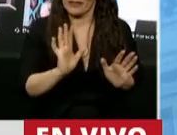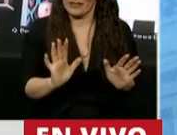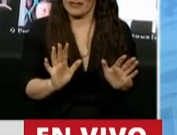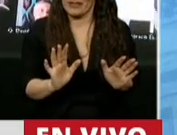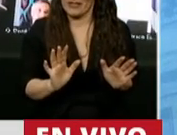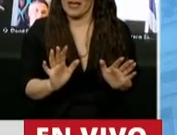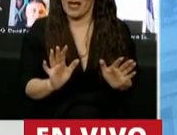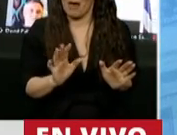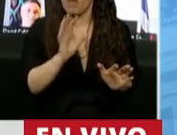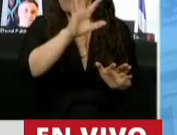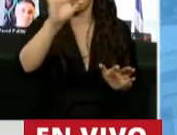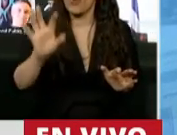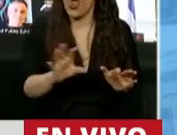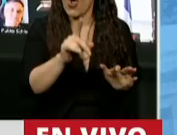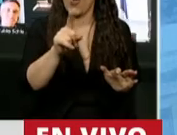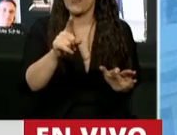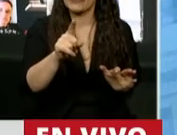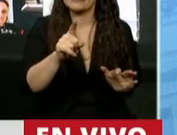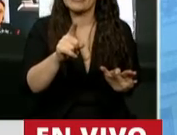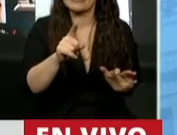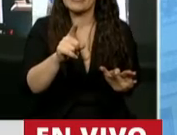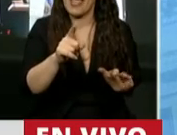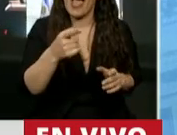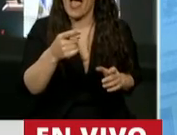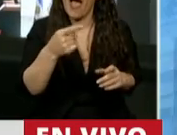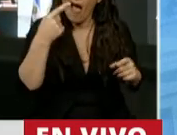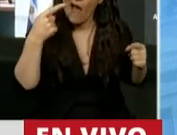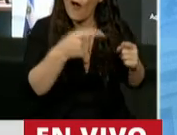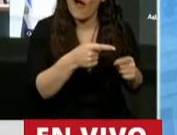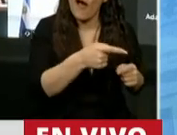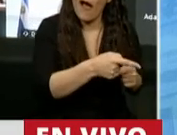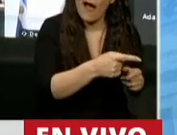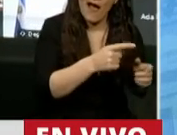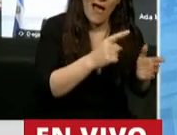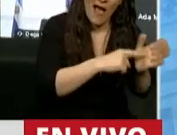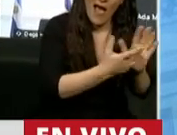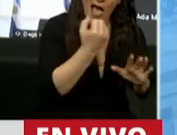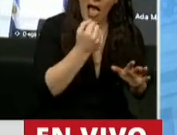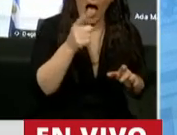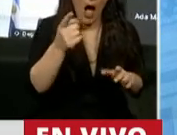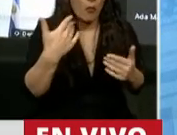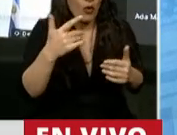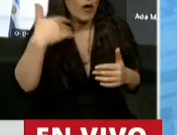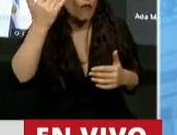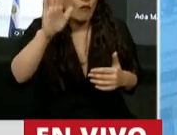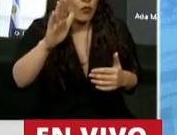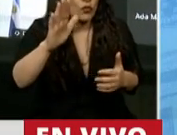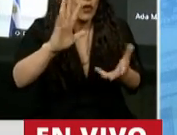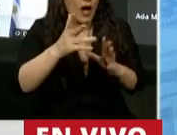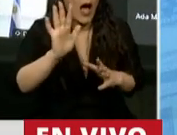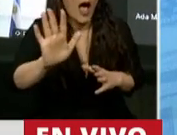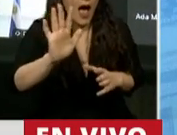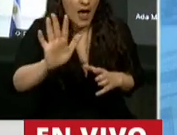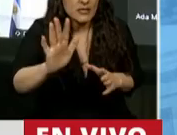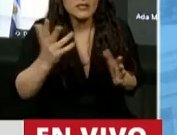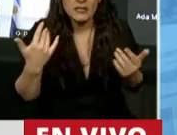las cuales bajo esto que se está buscando hacer podría cualquiera de ellas quedar sujeta a una transferencia de